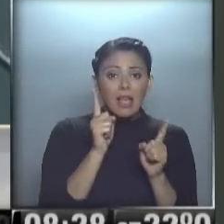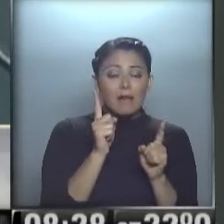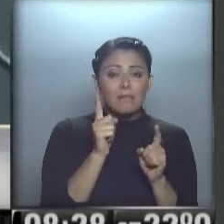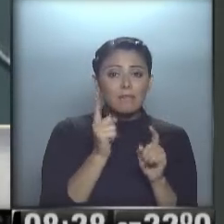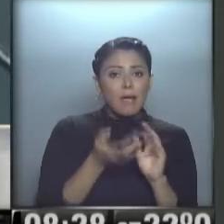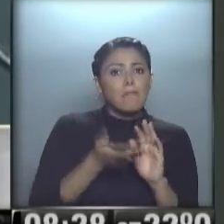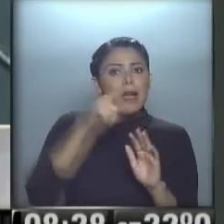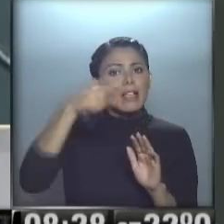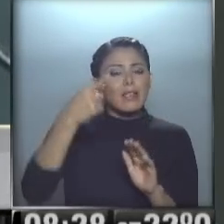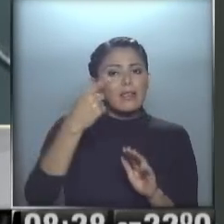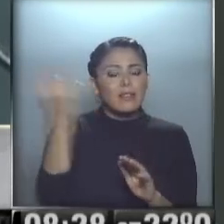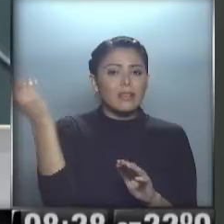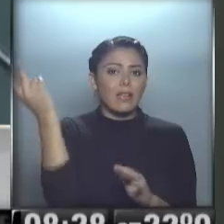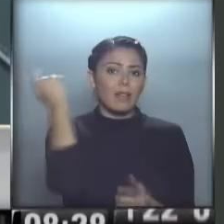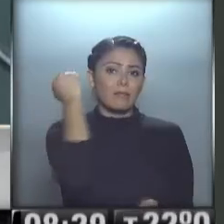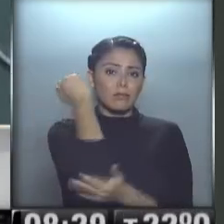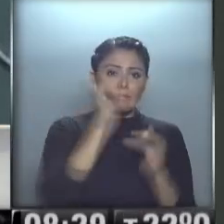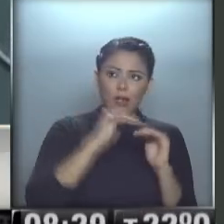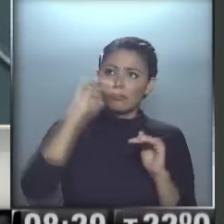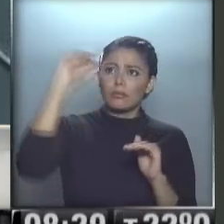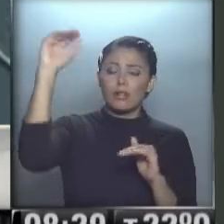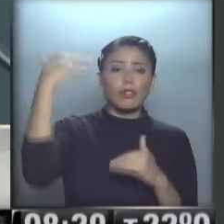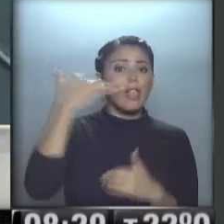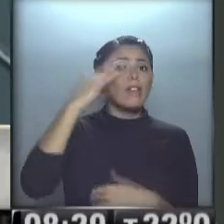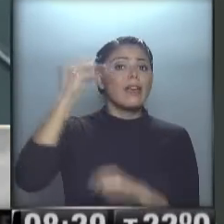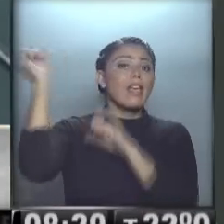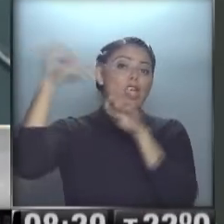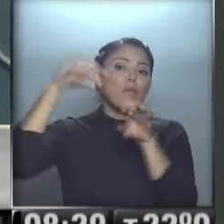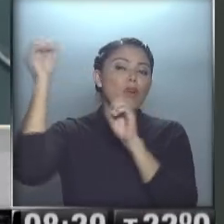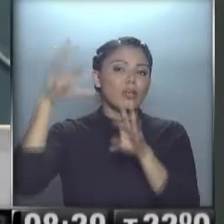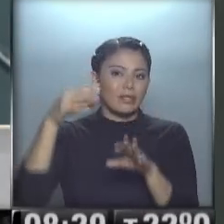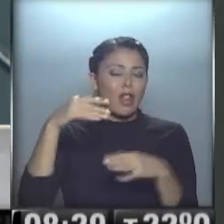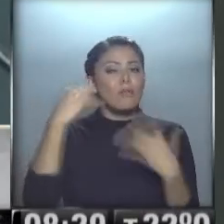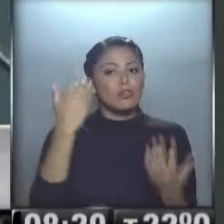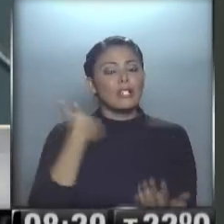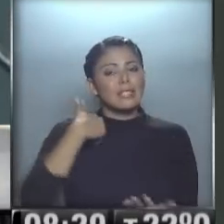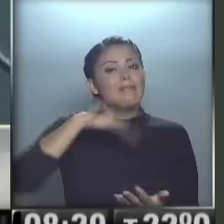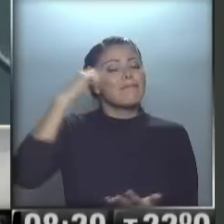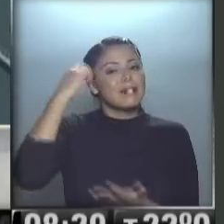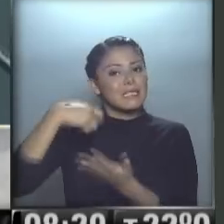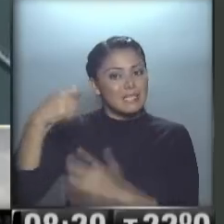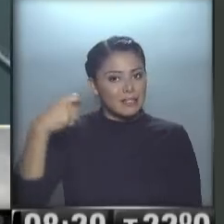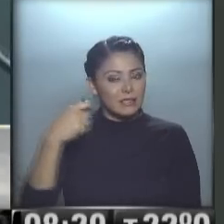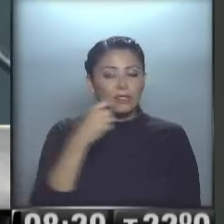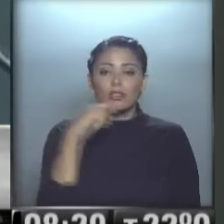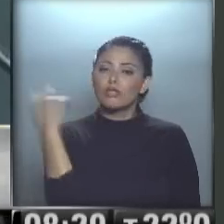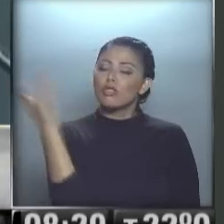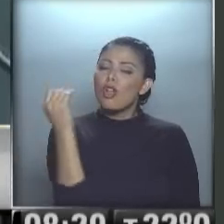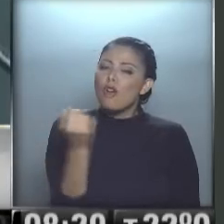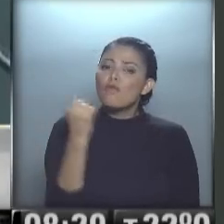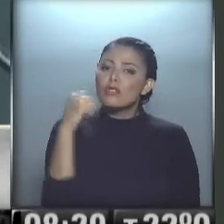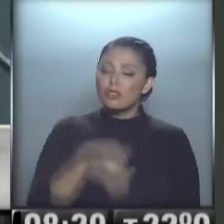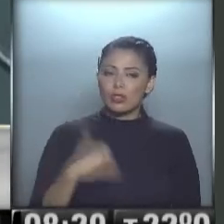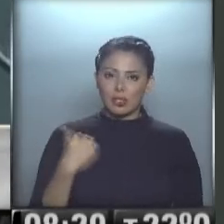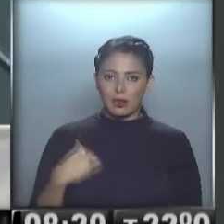aún eso implicó tener que importar más ese es el mayor costo que tiene Argentina por lo tanto el esfuerzo que va a hacer